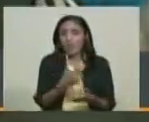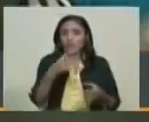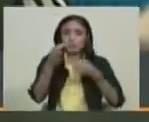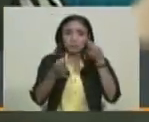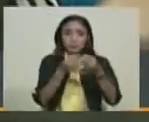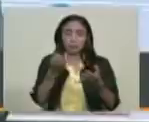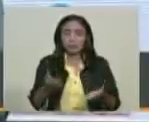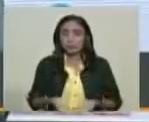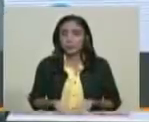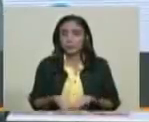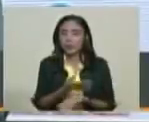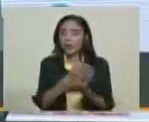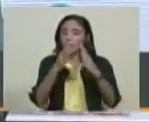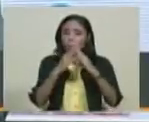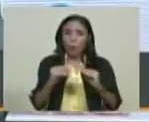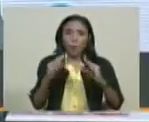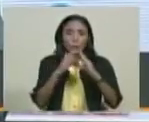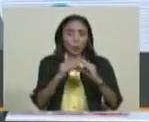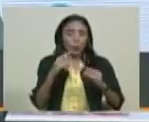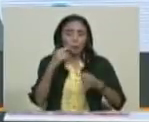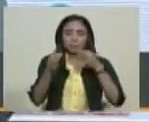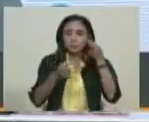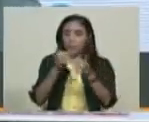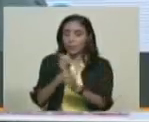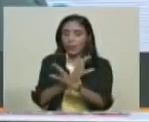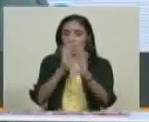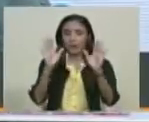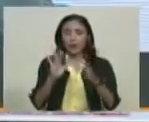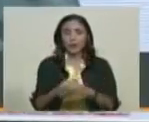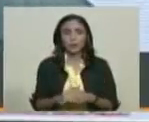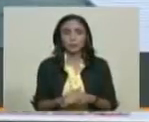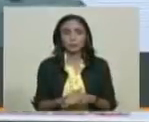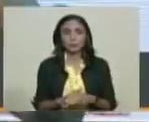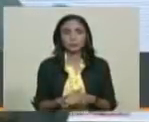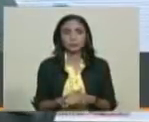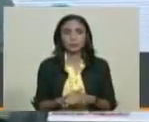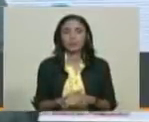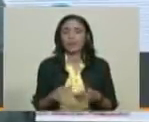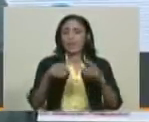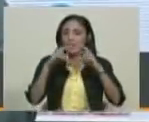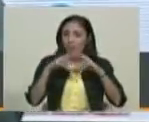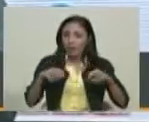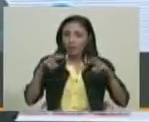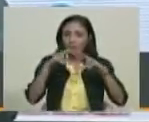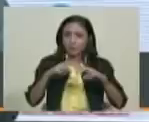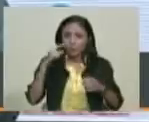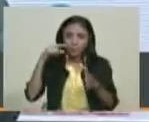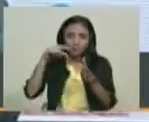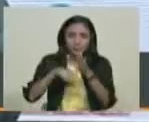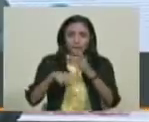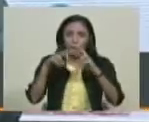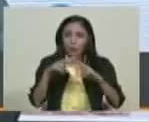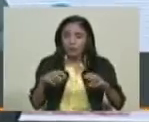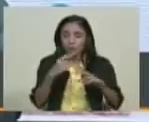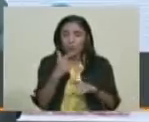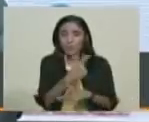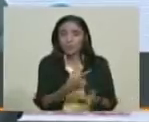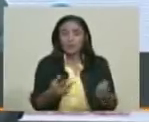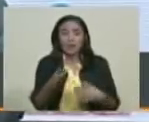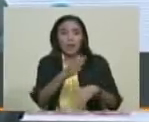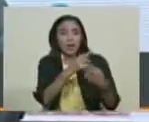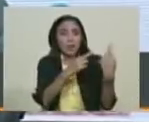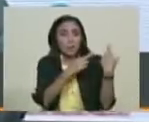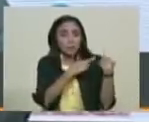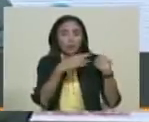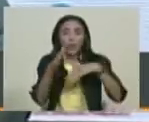Consta en el sumario del caso, consta en las investigaciones, que todos los